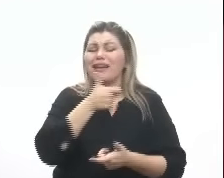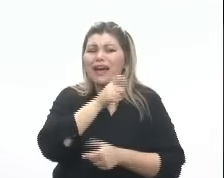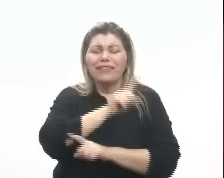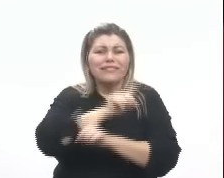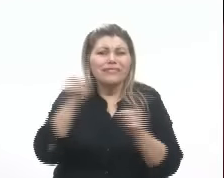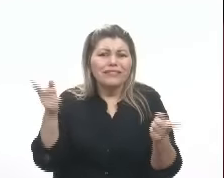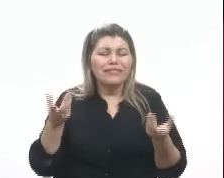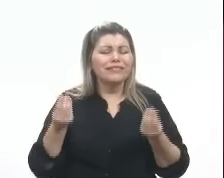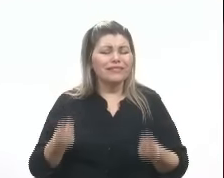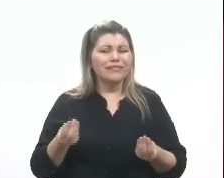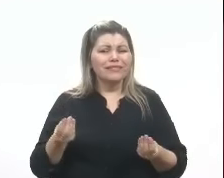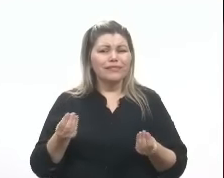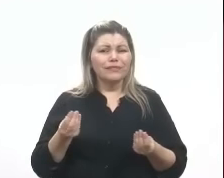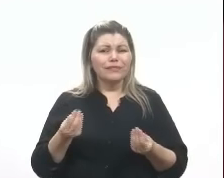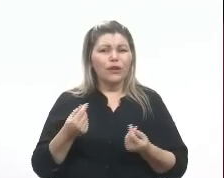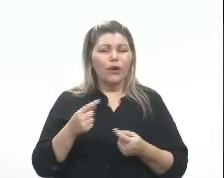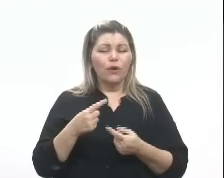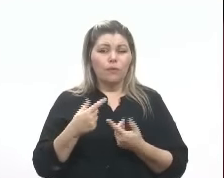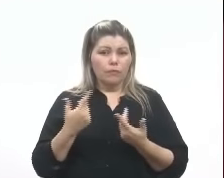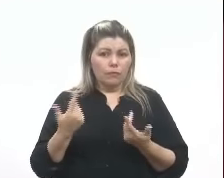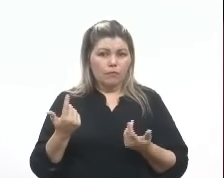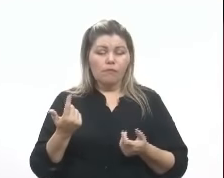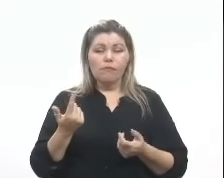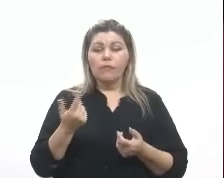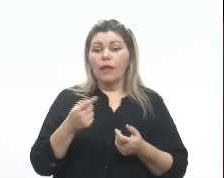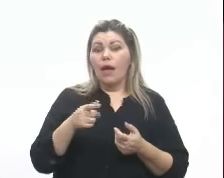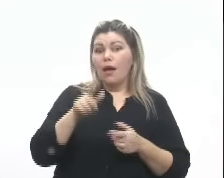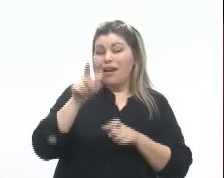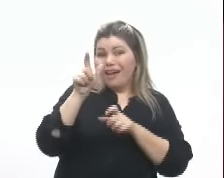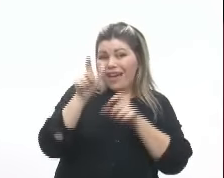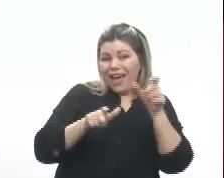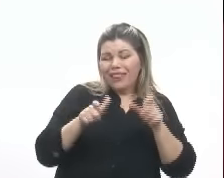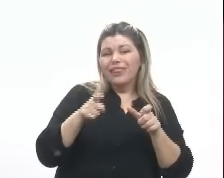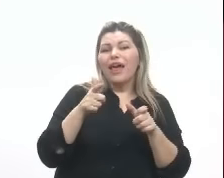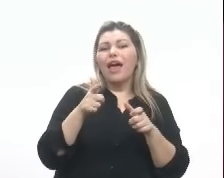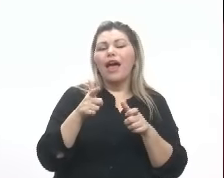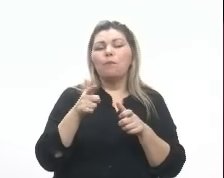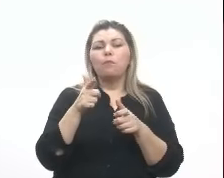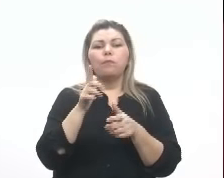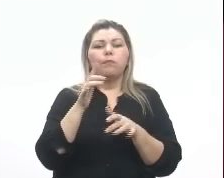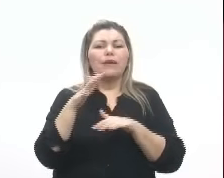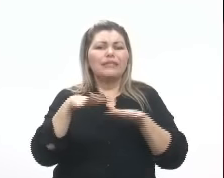medicamento. Hay gente que con un programa de hambre,